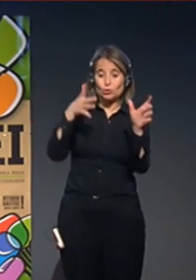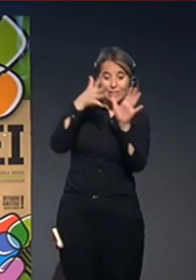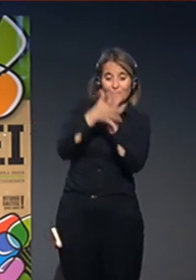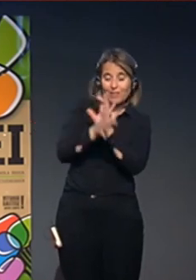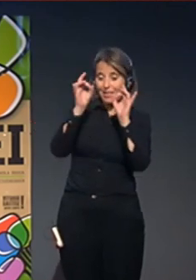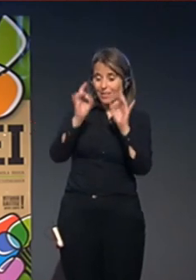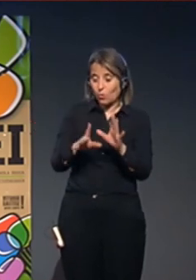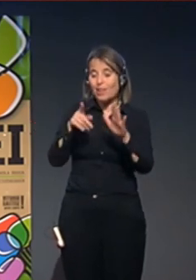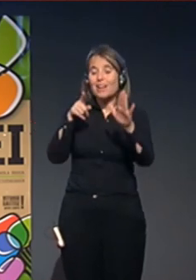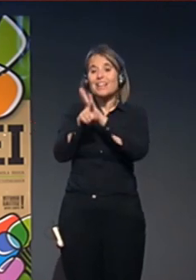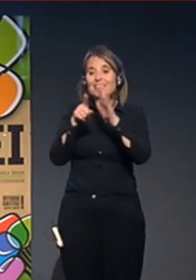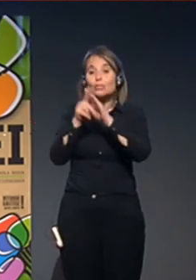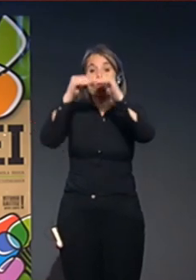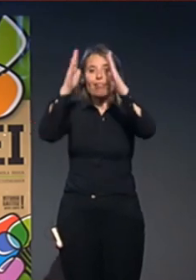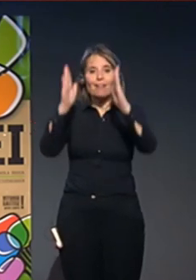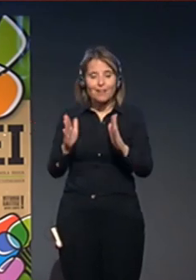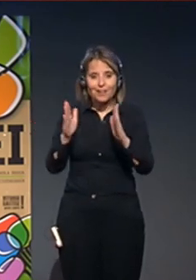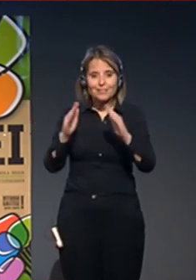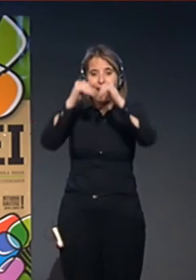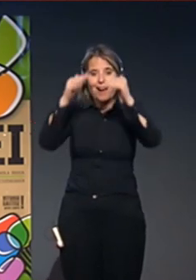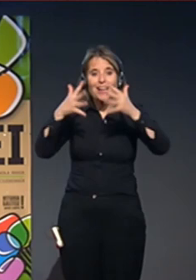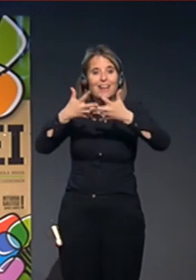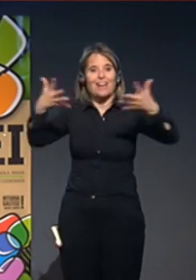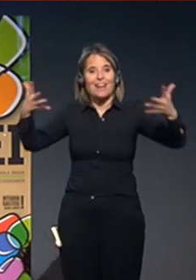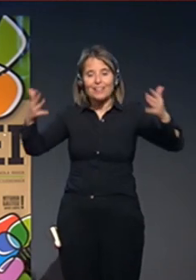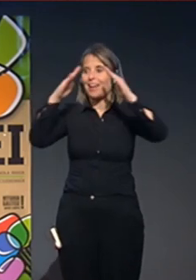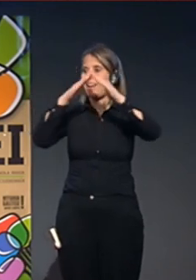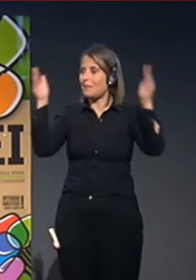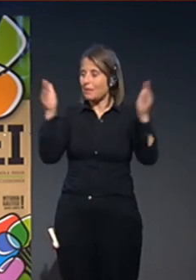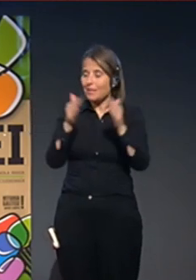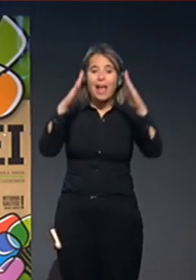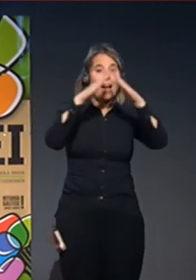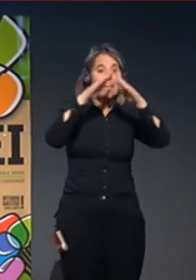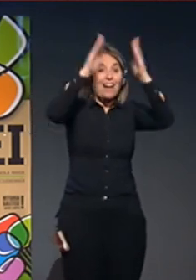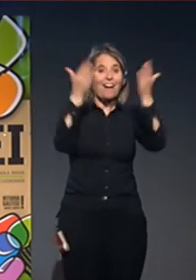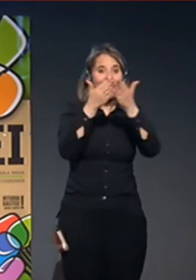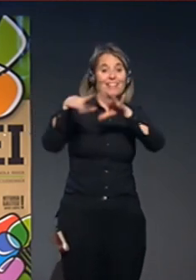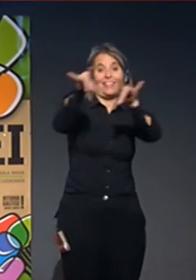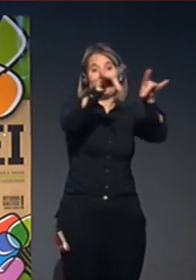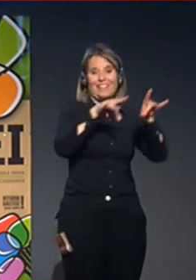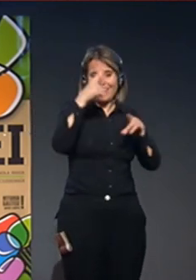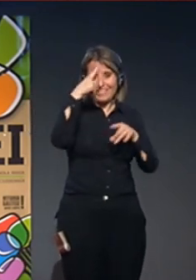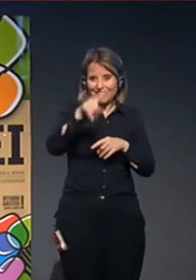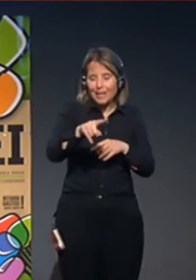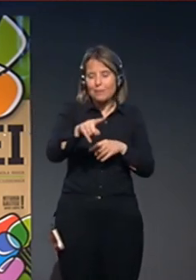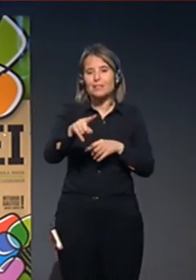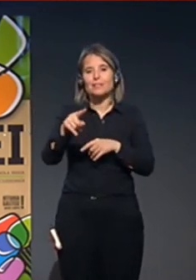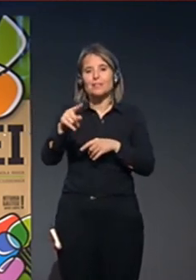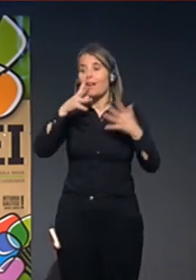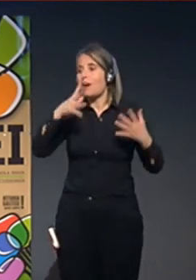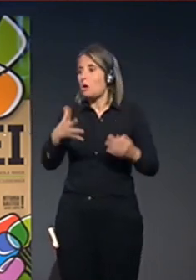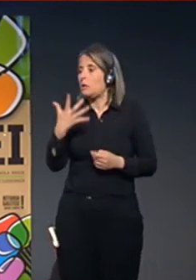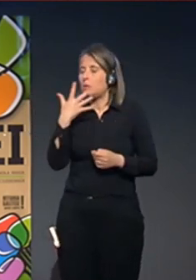significado la gestión de la casa de la casa grande y de la casa pequeña la casa grande es la tierra Aristóteles lo sabe En ese sentido y que